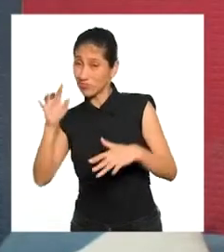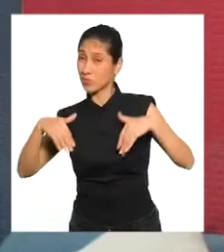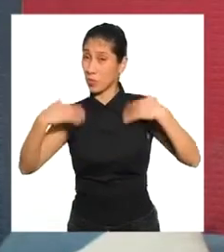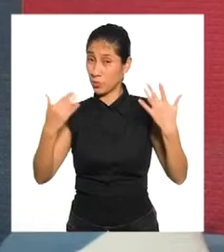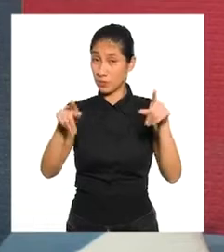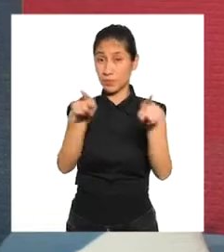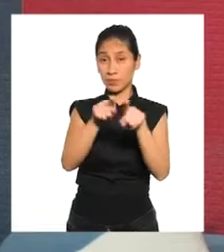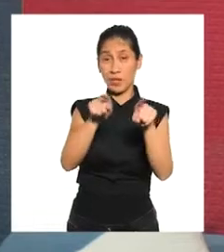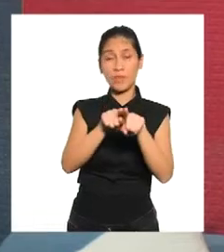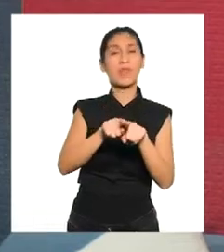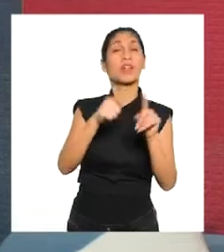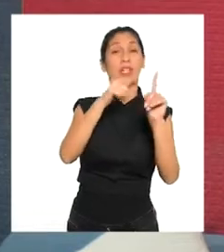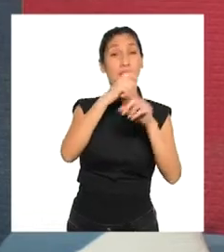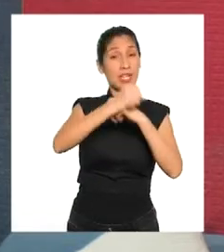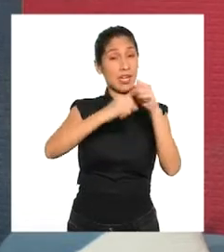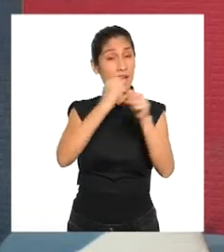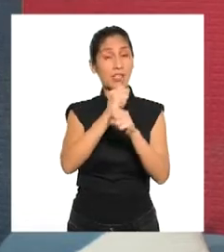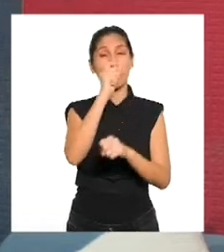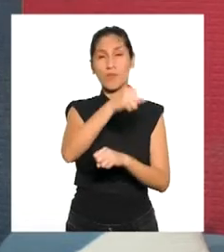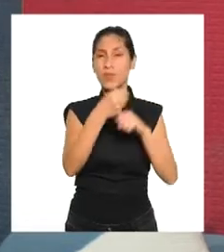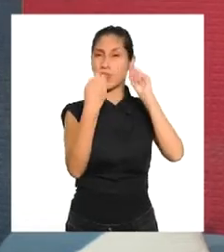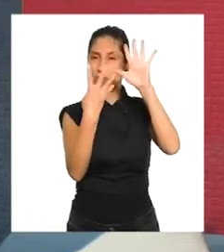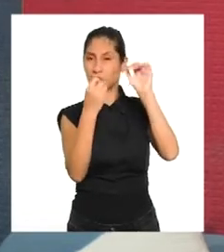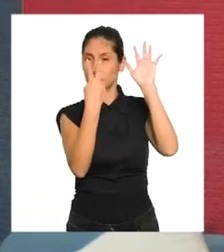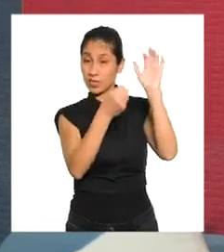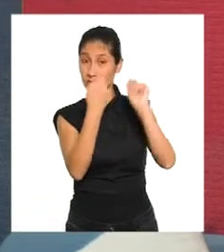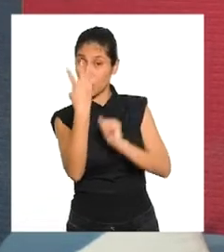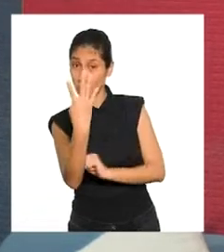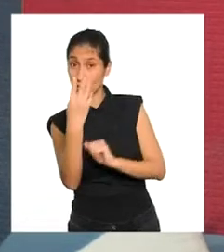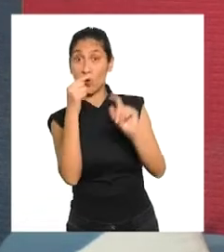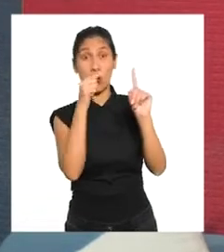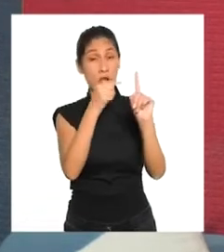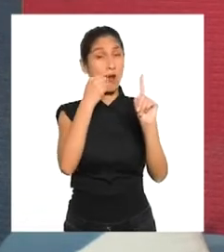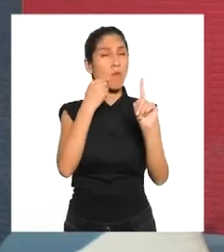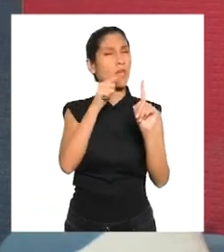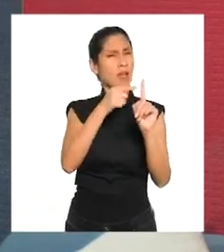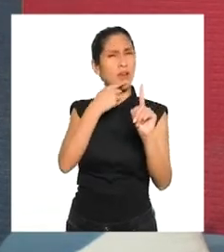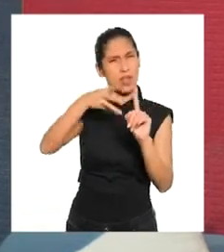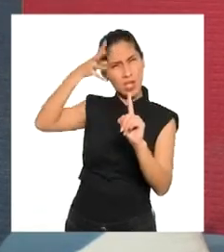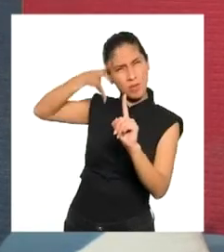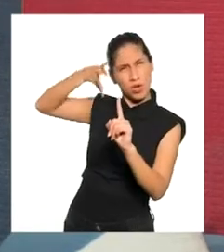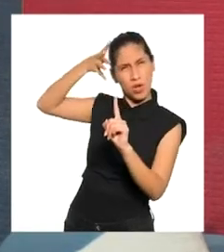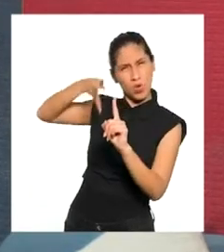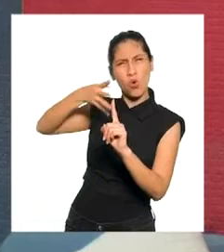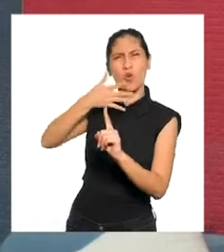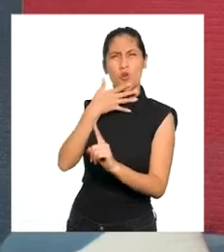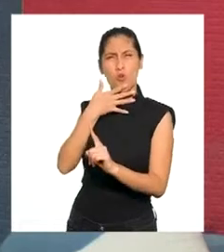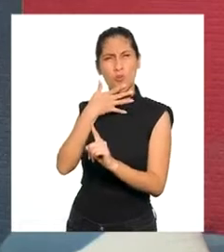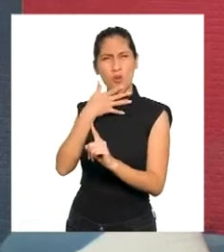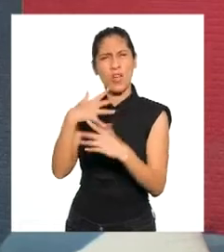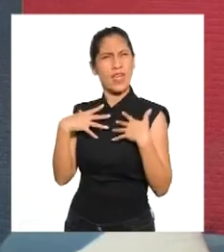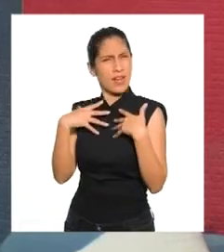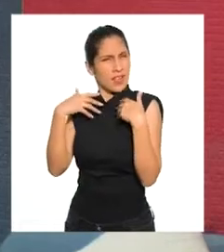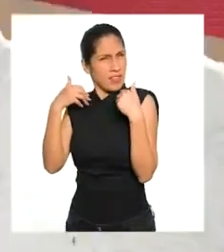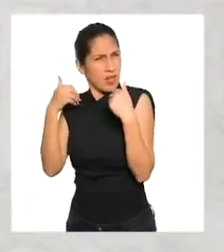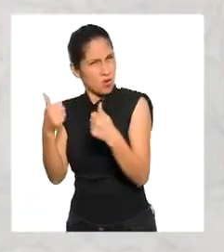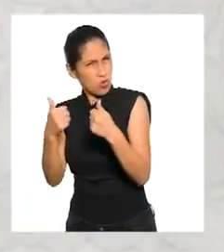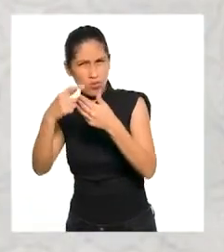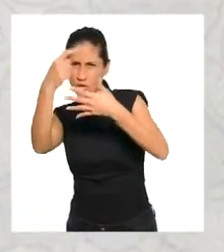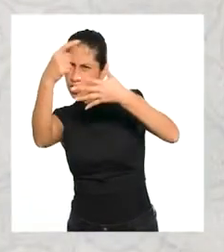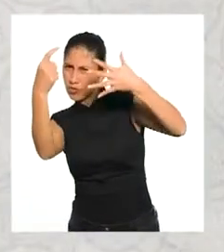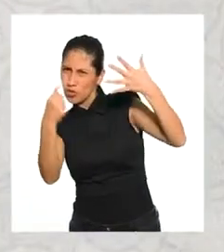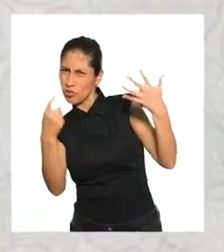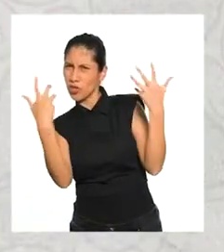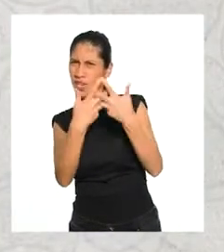en 1974 identificó 4 determinantes, causas o condiciones que influyen en la salud de una persona.